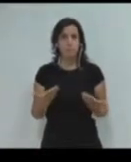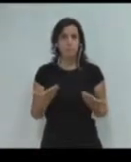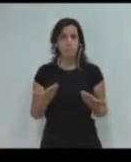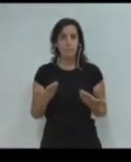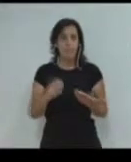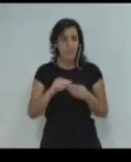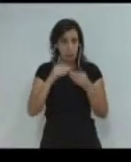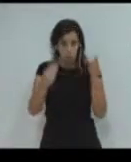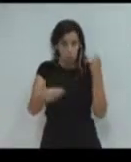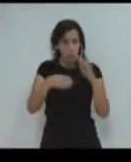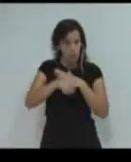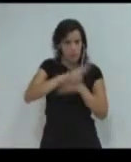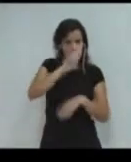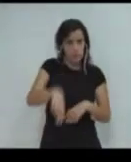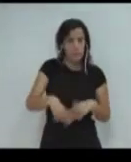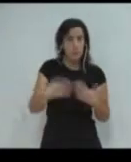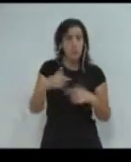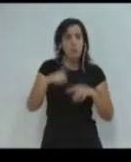accesible el documento.